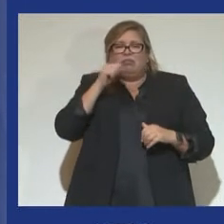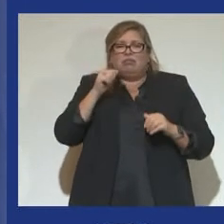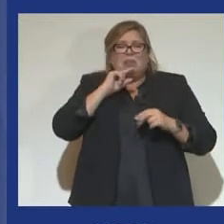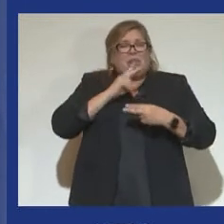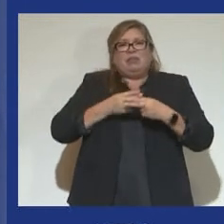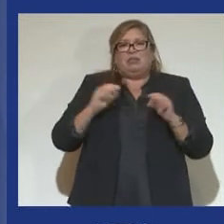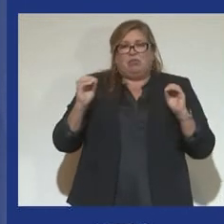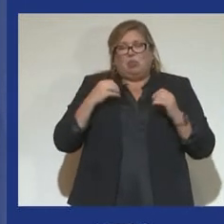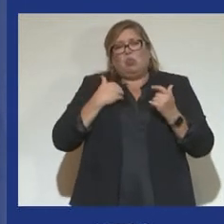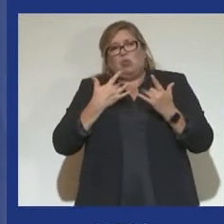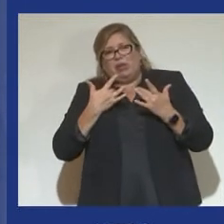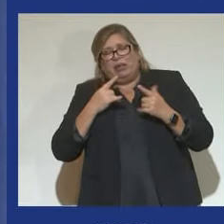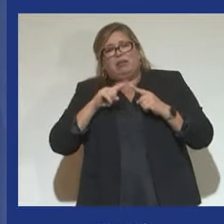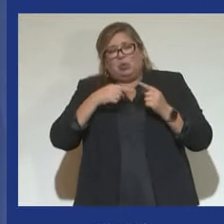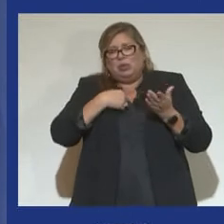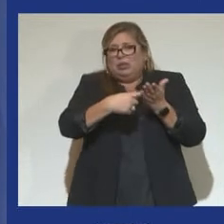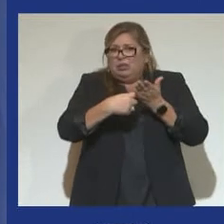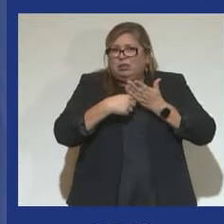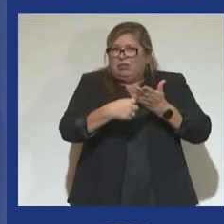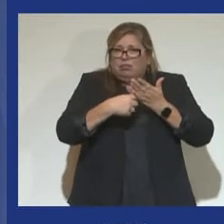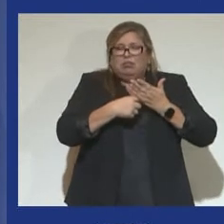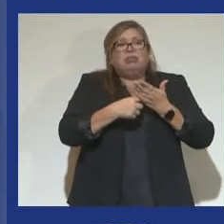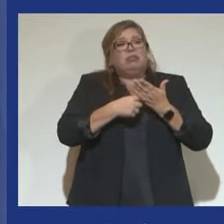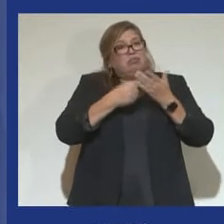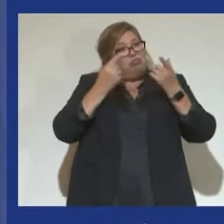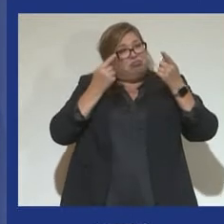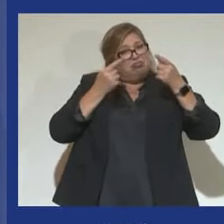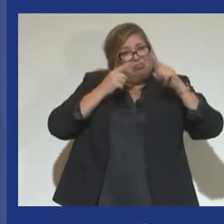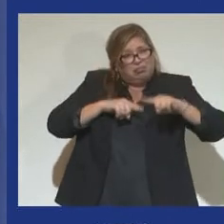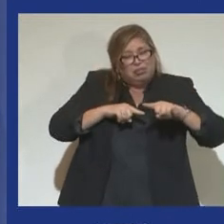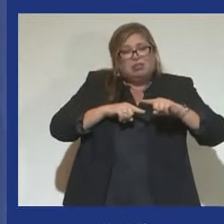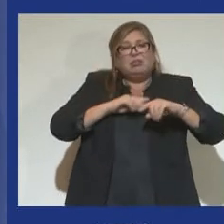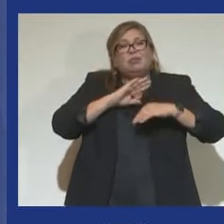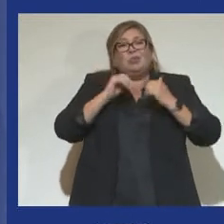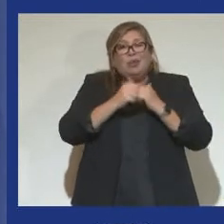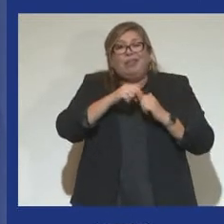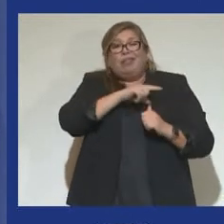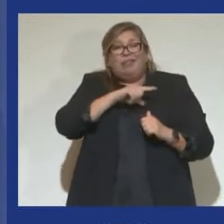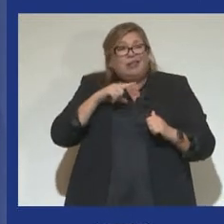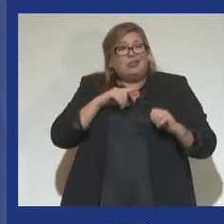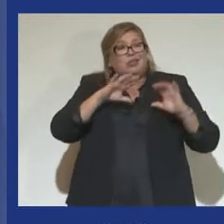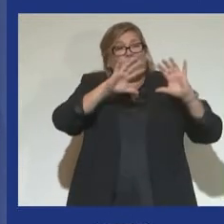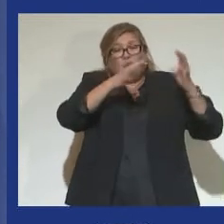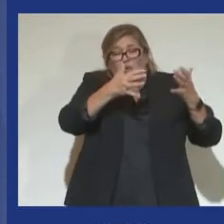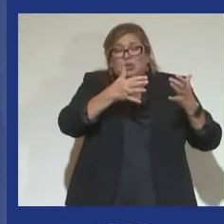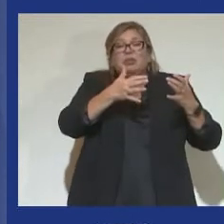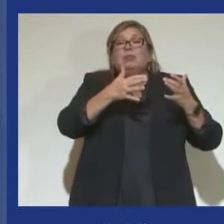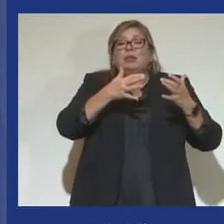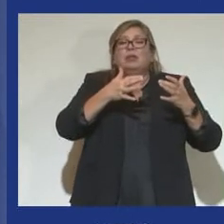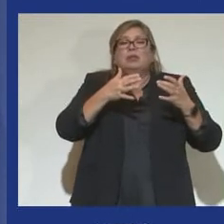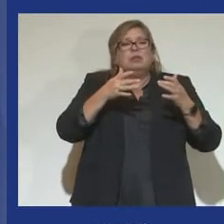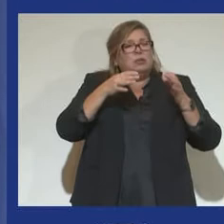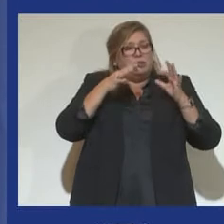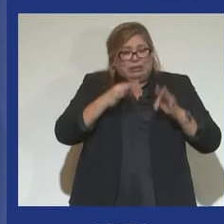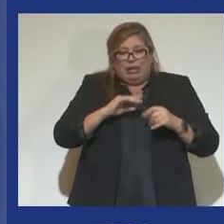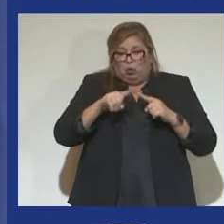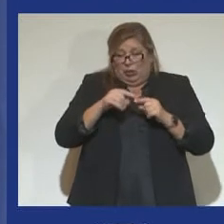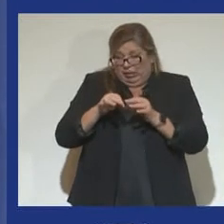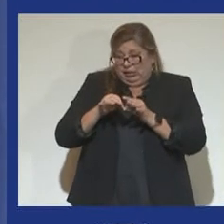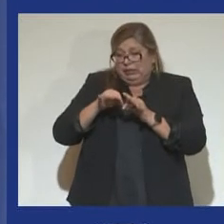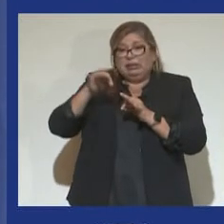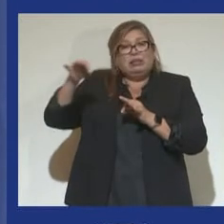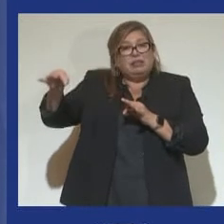conforme sigamos hablando con todas las partes interesadas en esta extensión